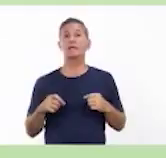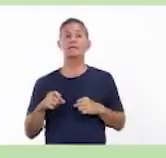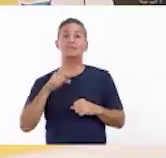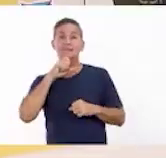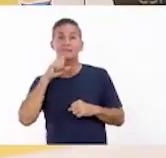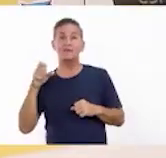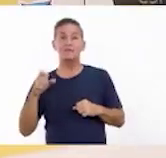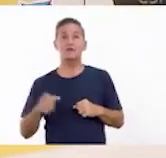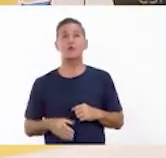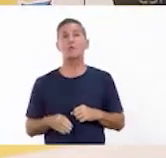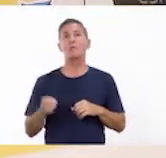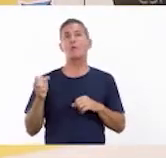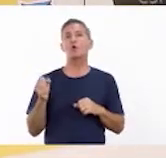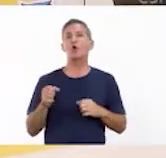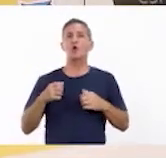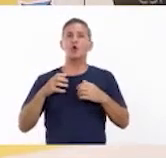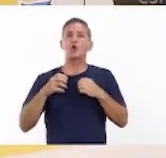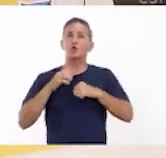sustantiva.